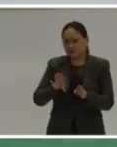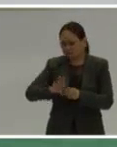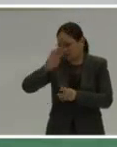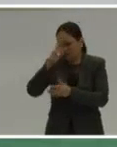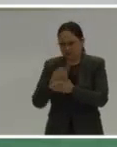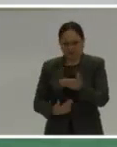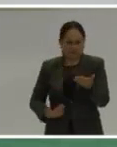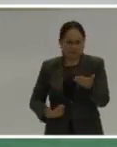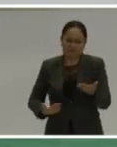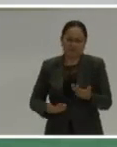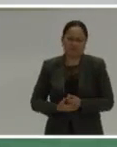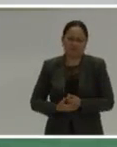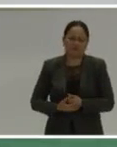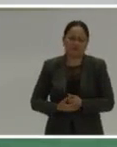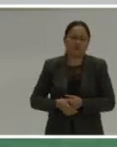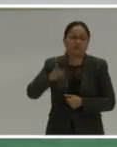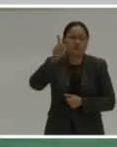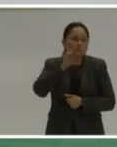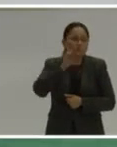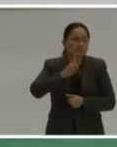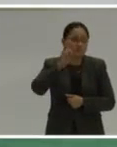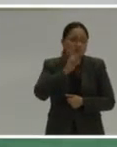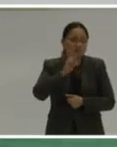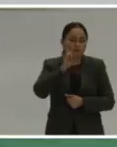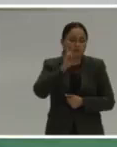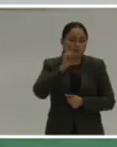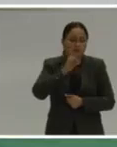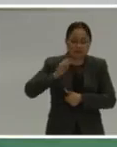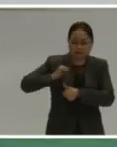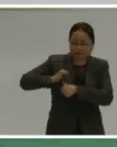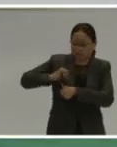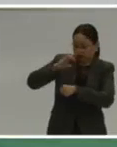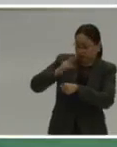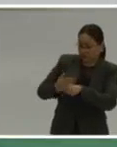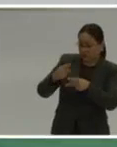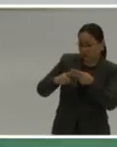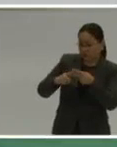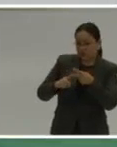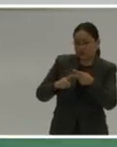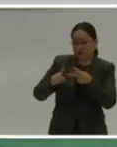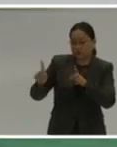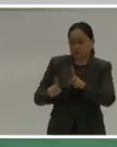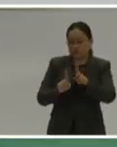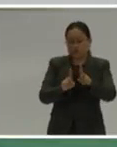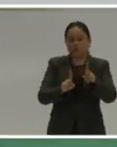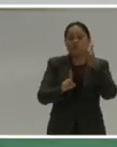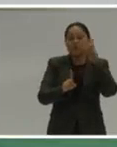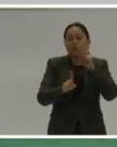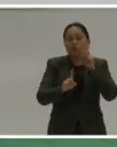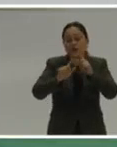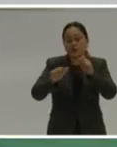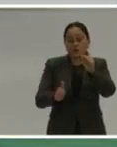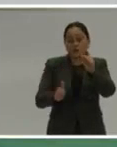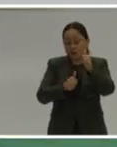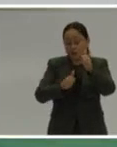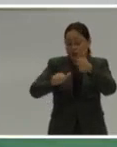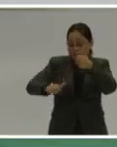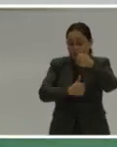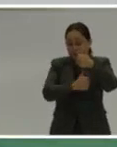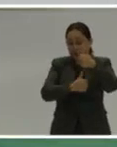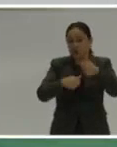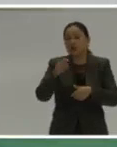¿no? Mujeres, hombres titulares y mujeres suplentes en el caso de los municipios,